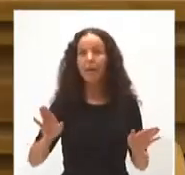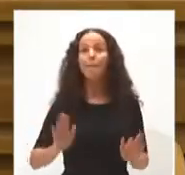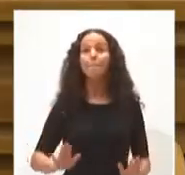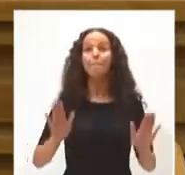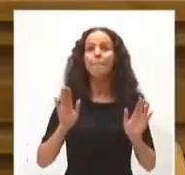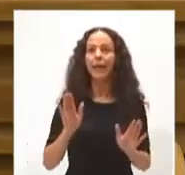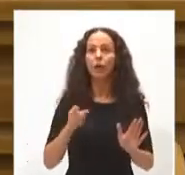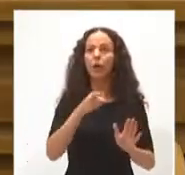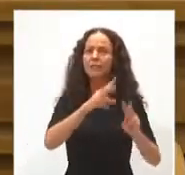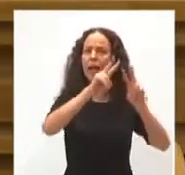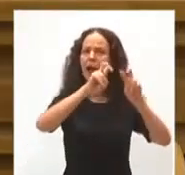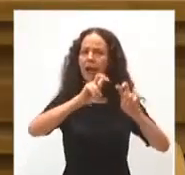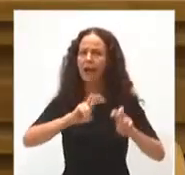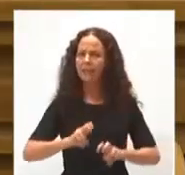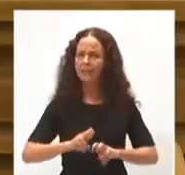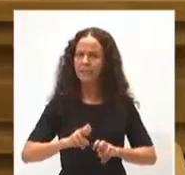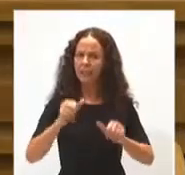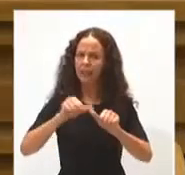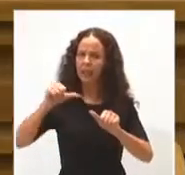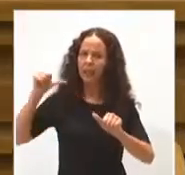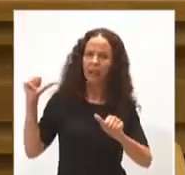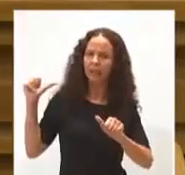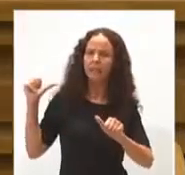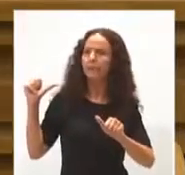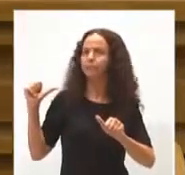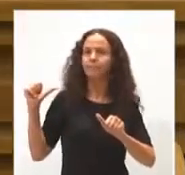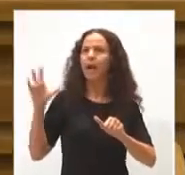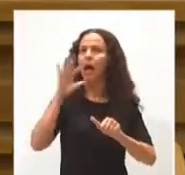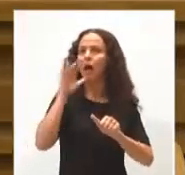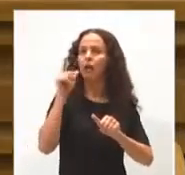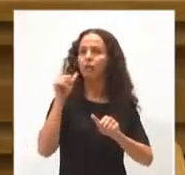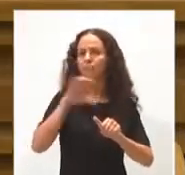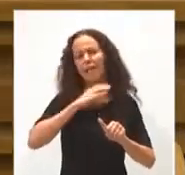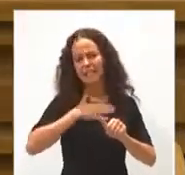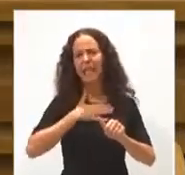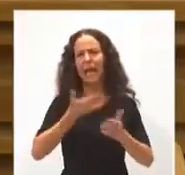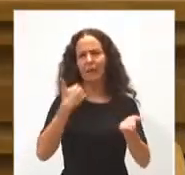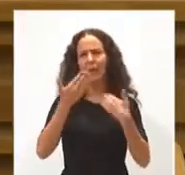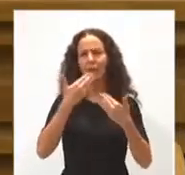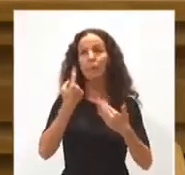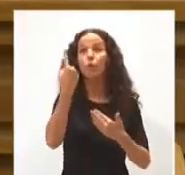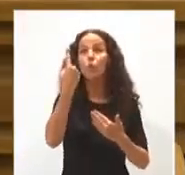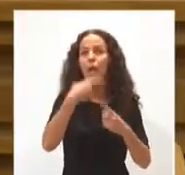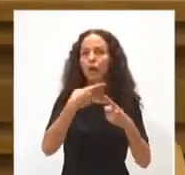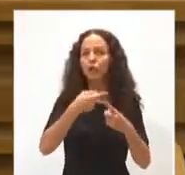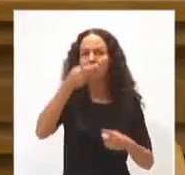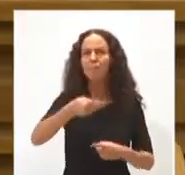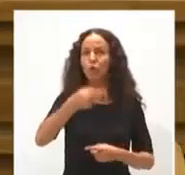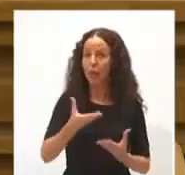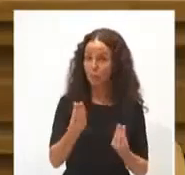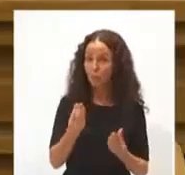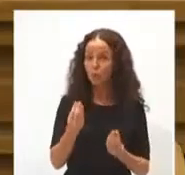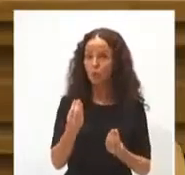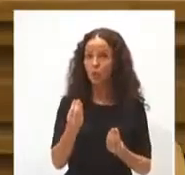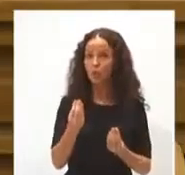análisis retrospectivo vamos a suprimir mañana lo plantearemos pero hay una que me importa mucho y es que vamos